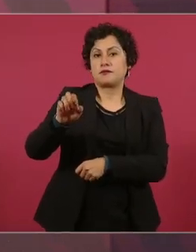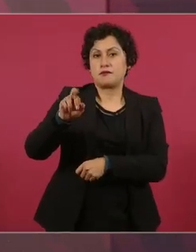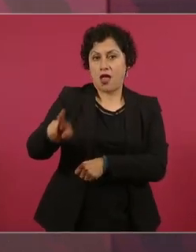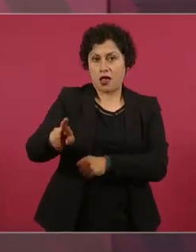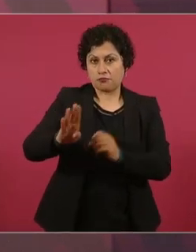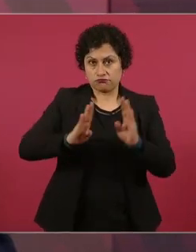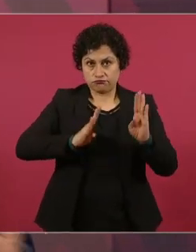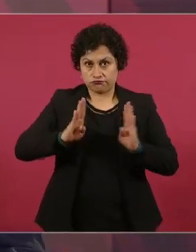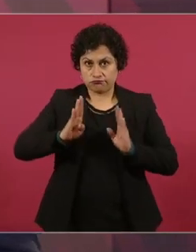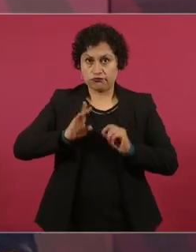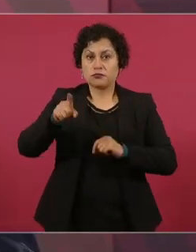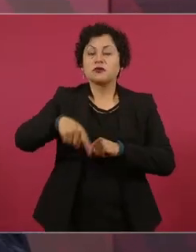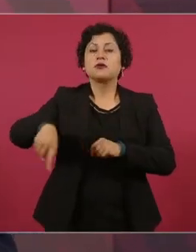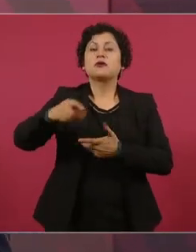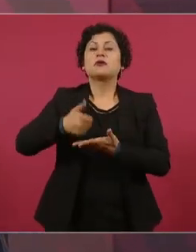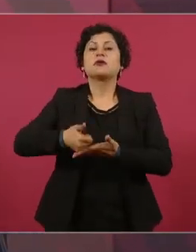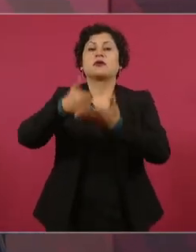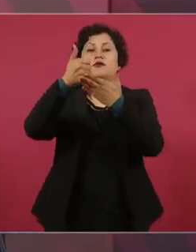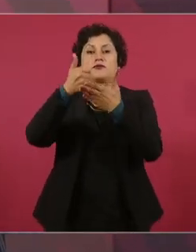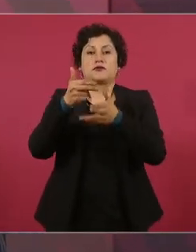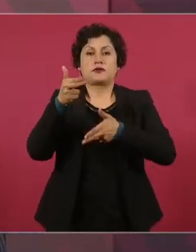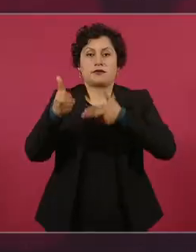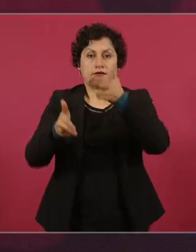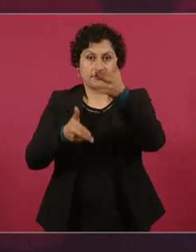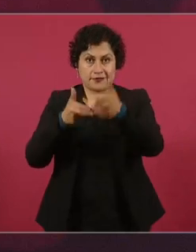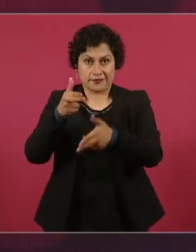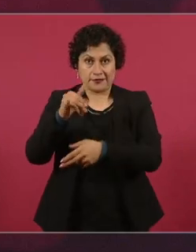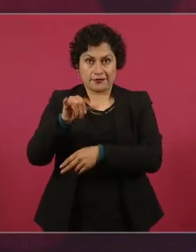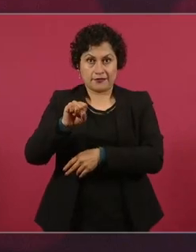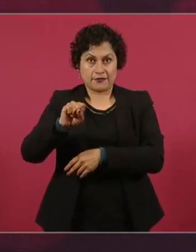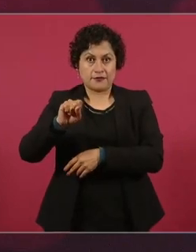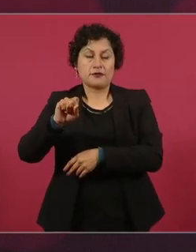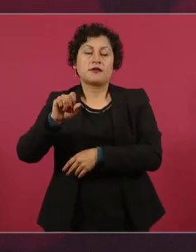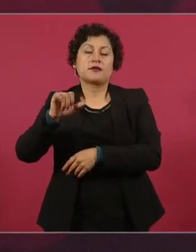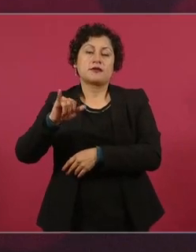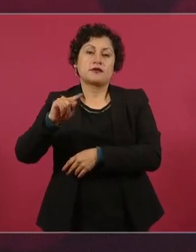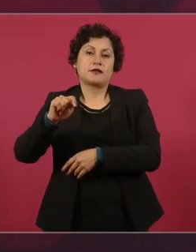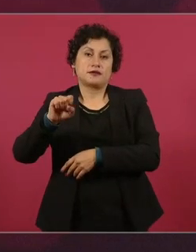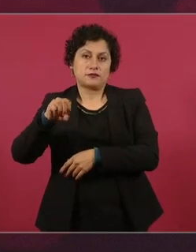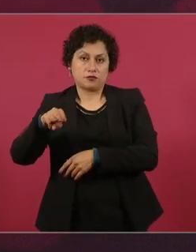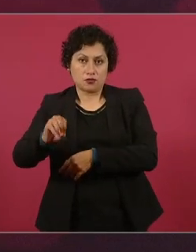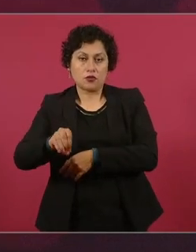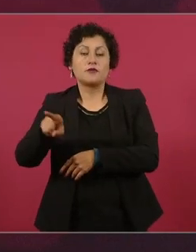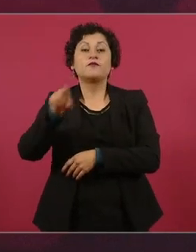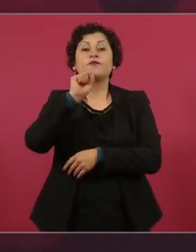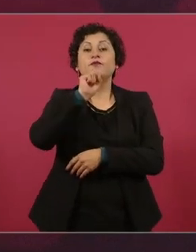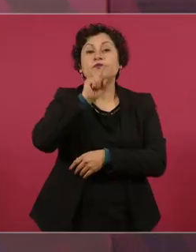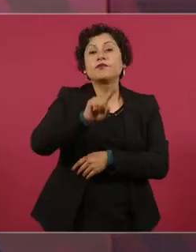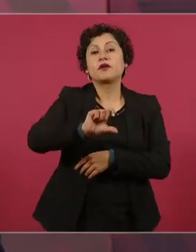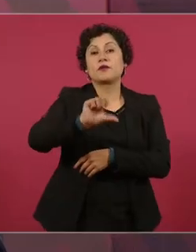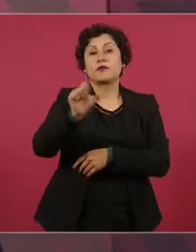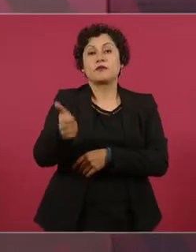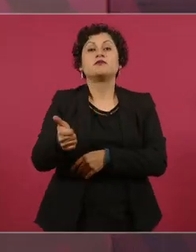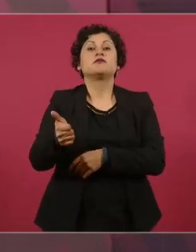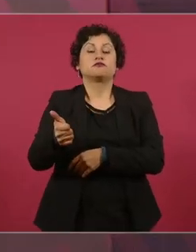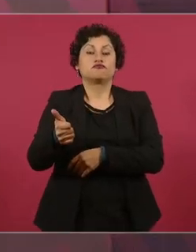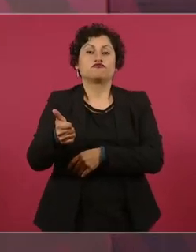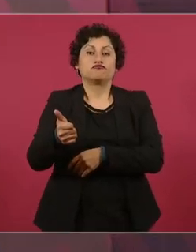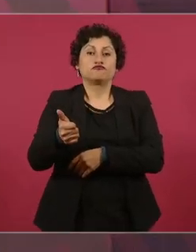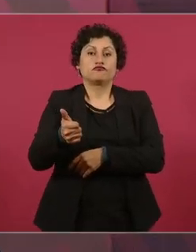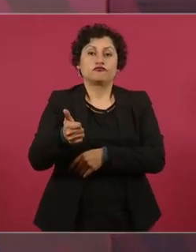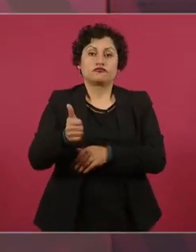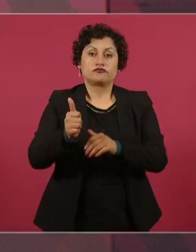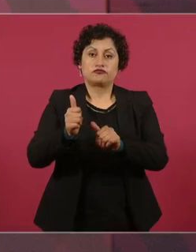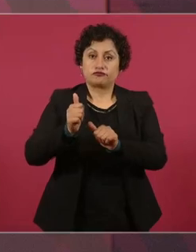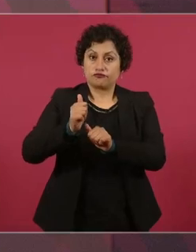que nos ayude la defensa en la construcción de los aeropuertos en